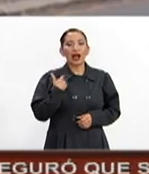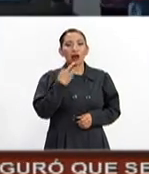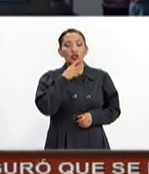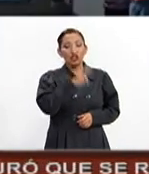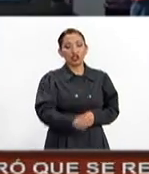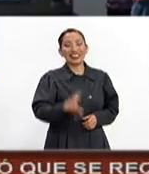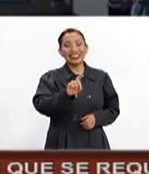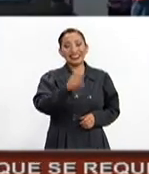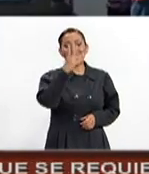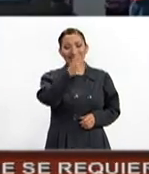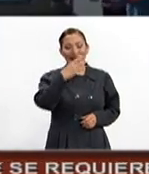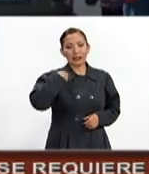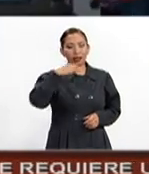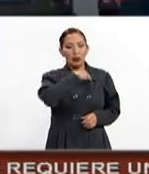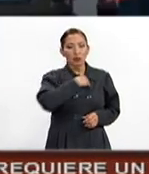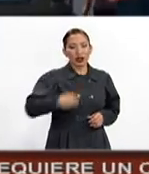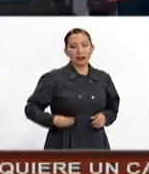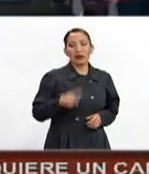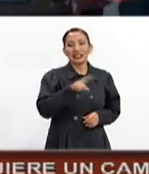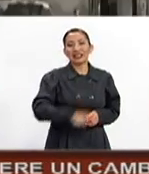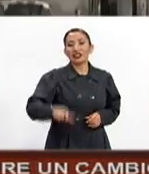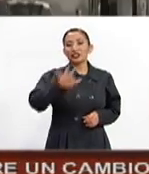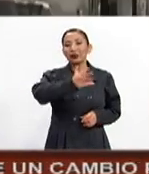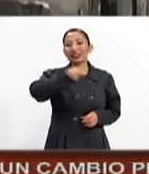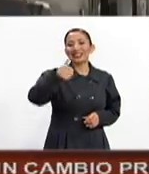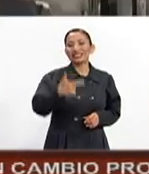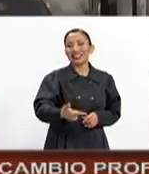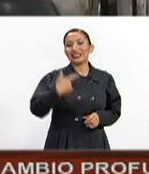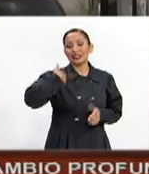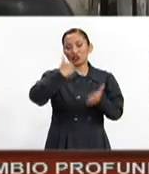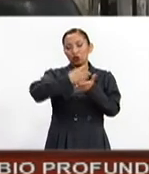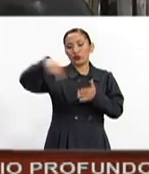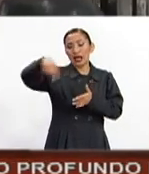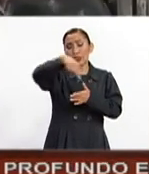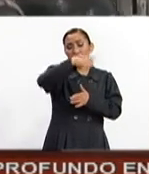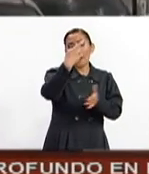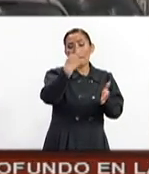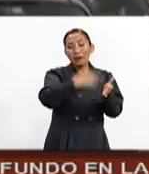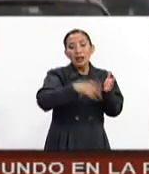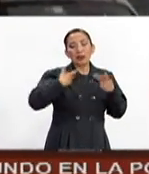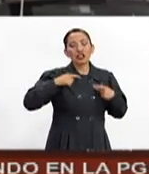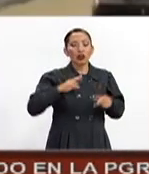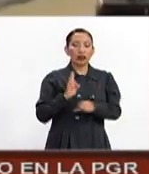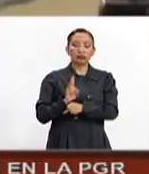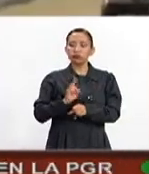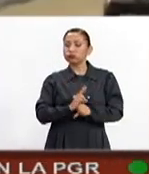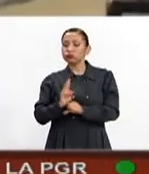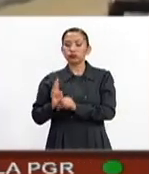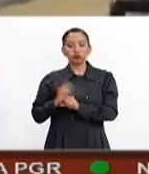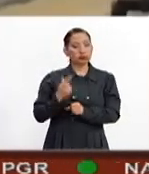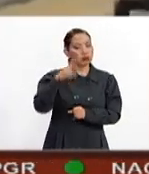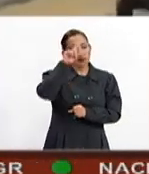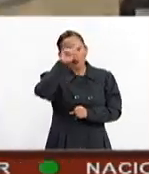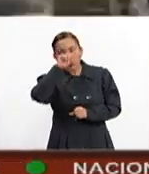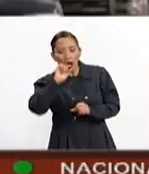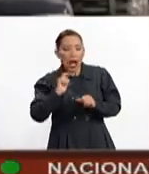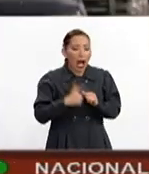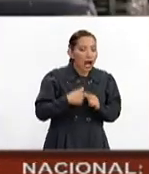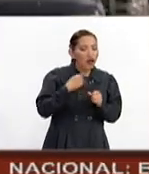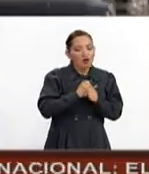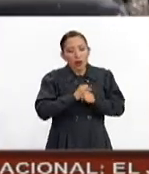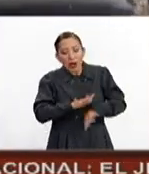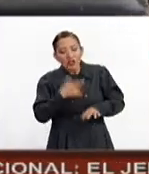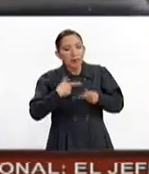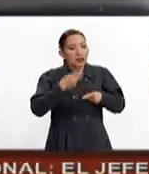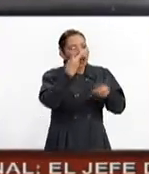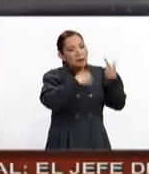en 233 municipios y 157 ciudades, donde más de 1,000 observadores brindan información y asesoramiento